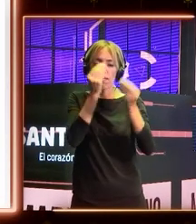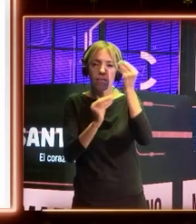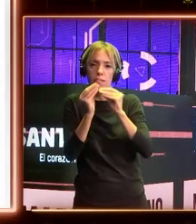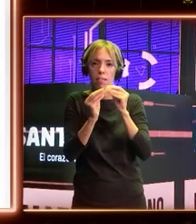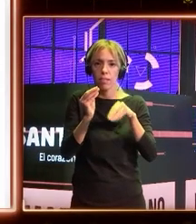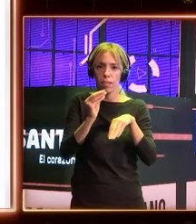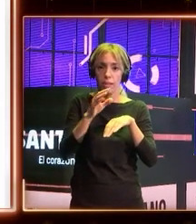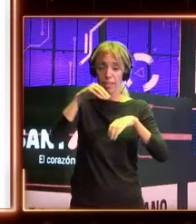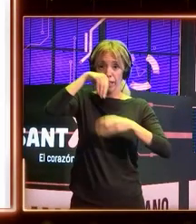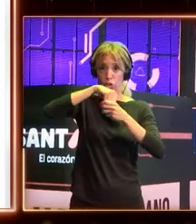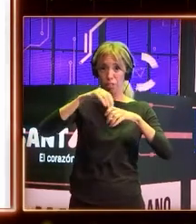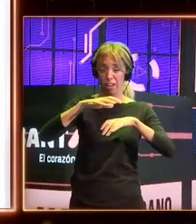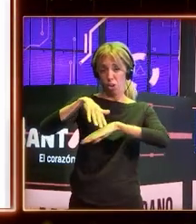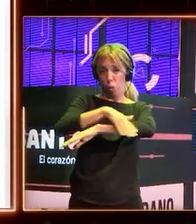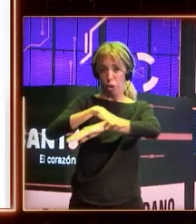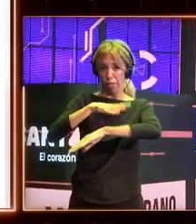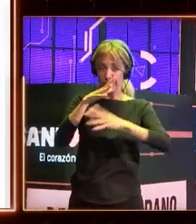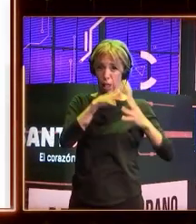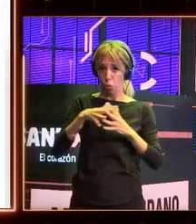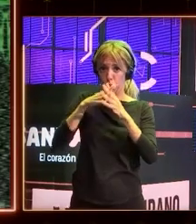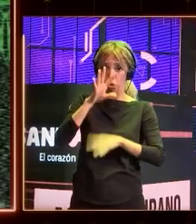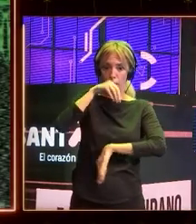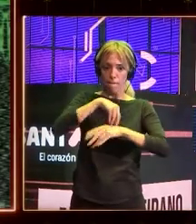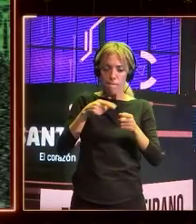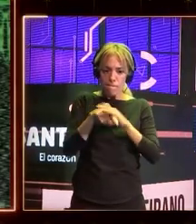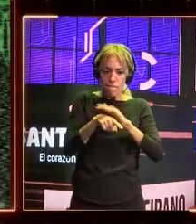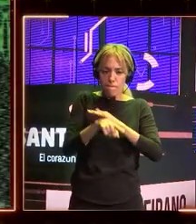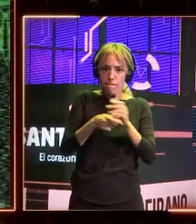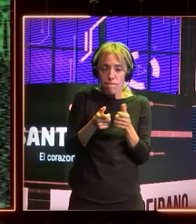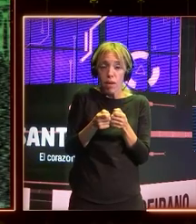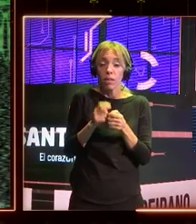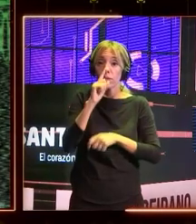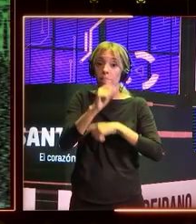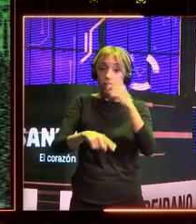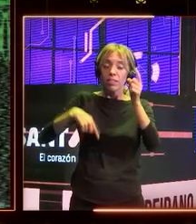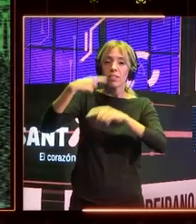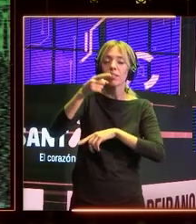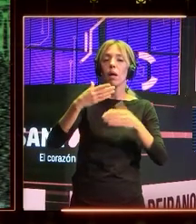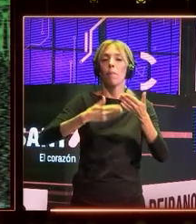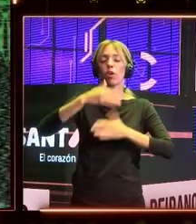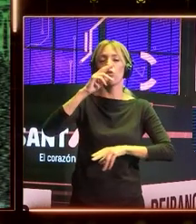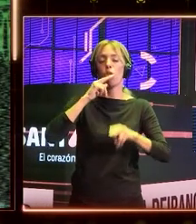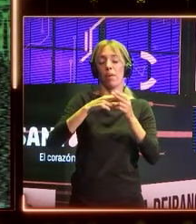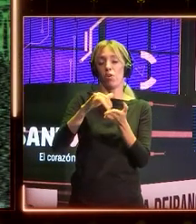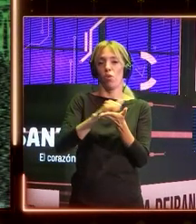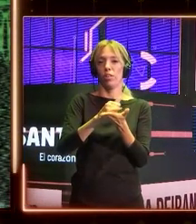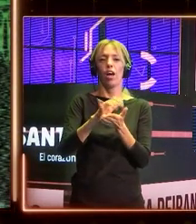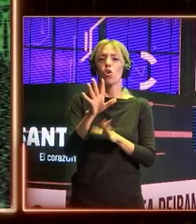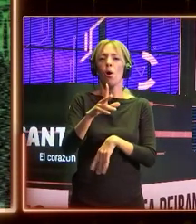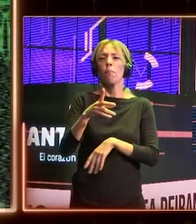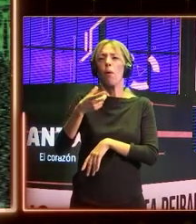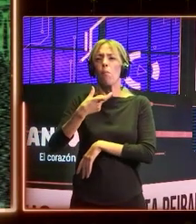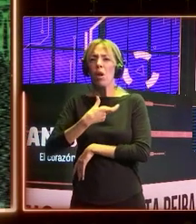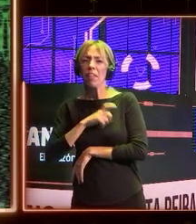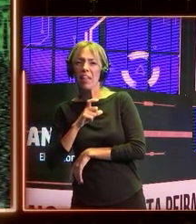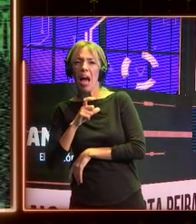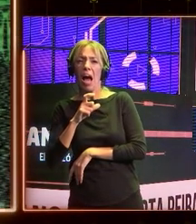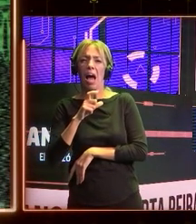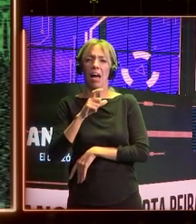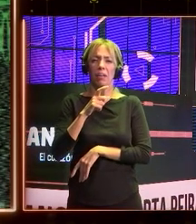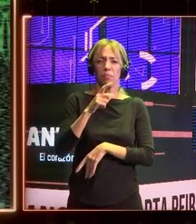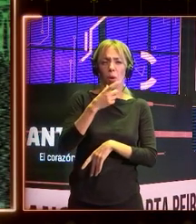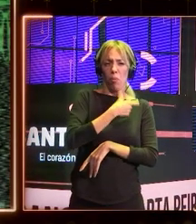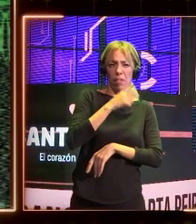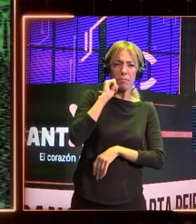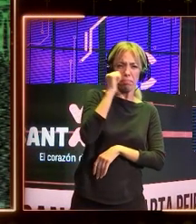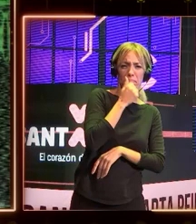en el Capitolio, ¿no? Y entonces, un año después, el New York Times, no la policía, no la Interpol, no